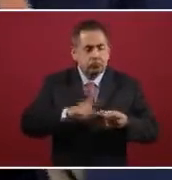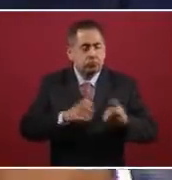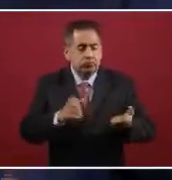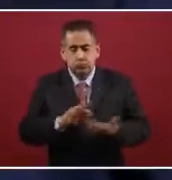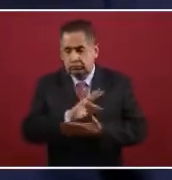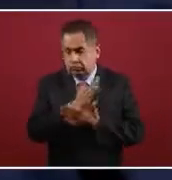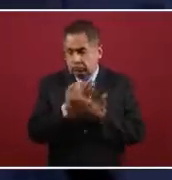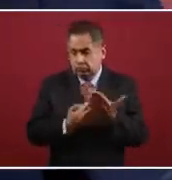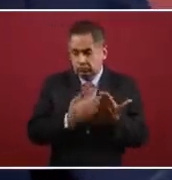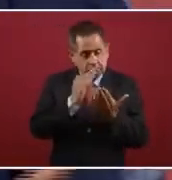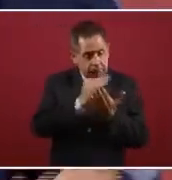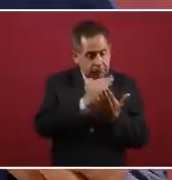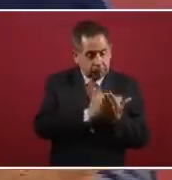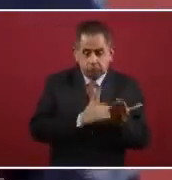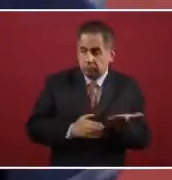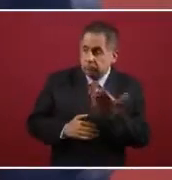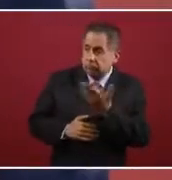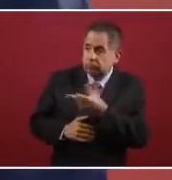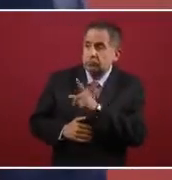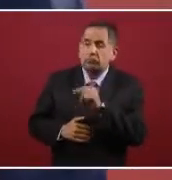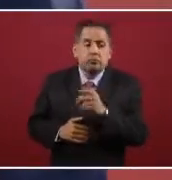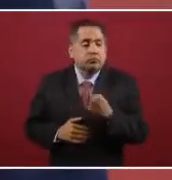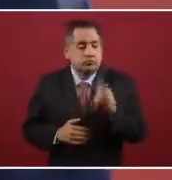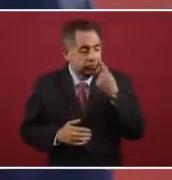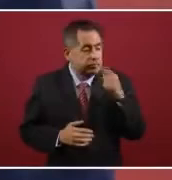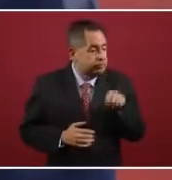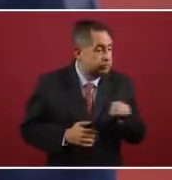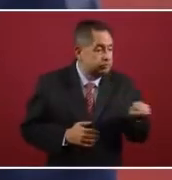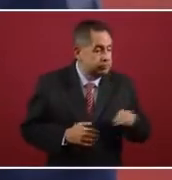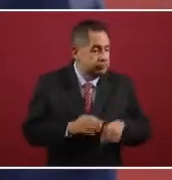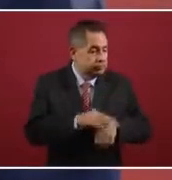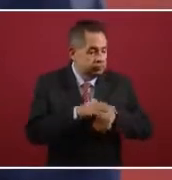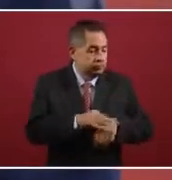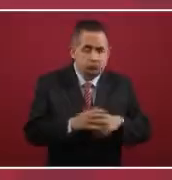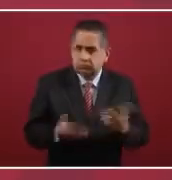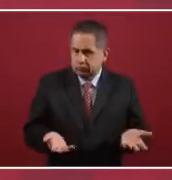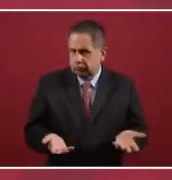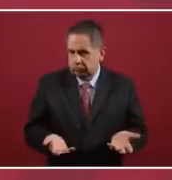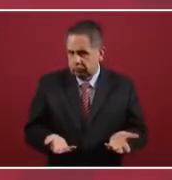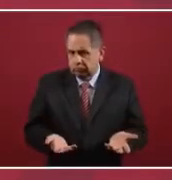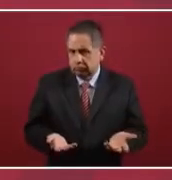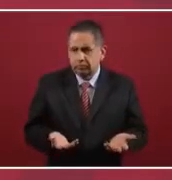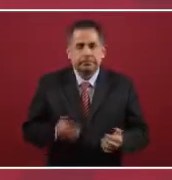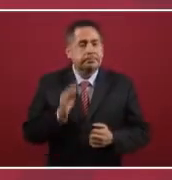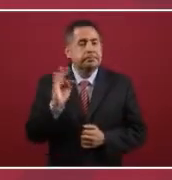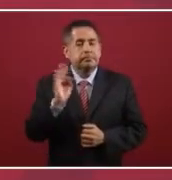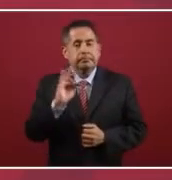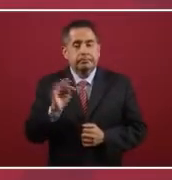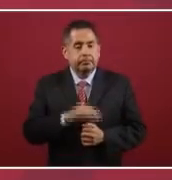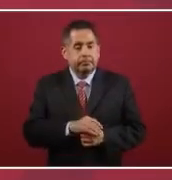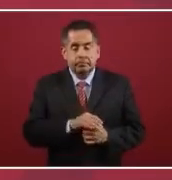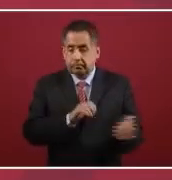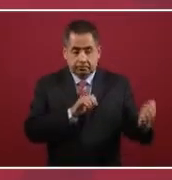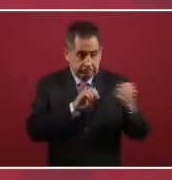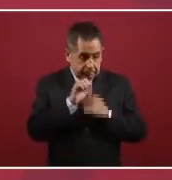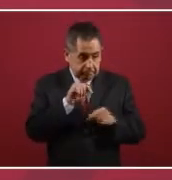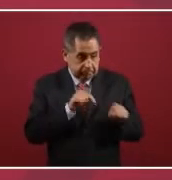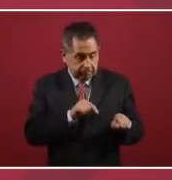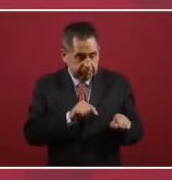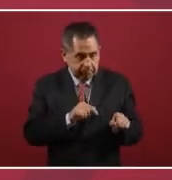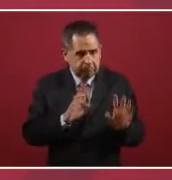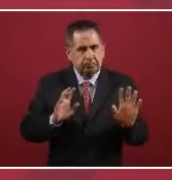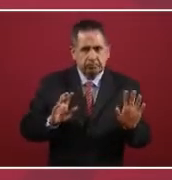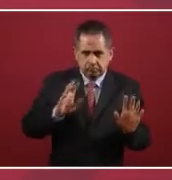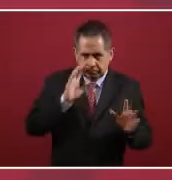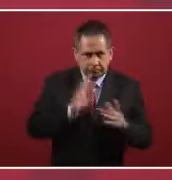que estar la silla, tiene que estar la mesa. Si él fue engañado,